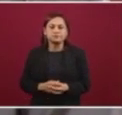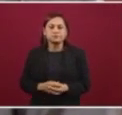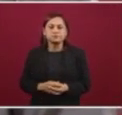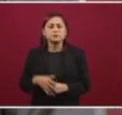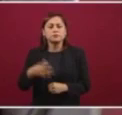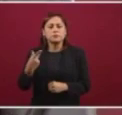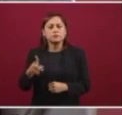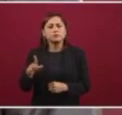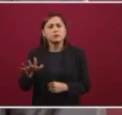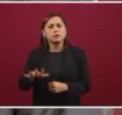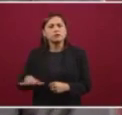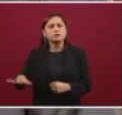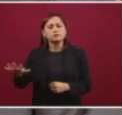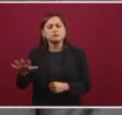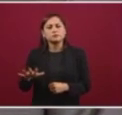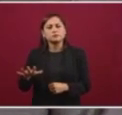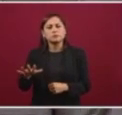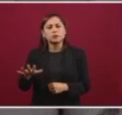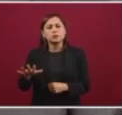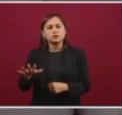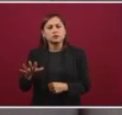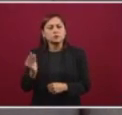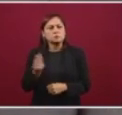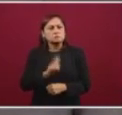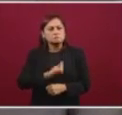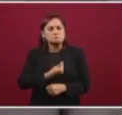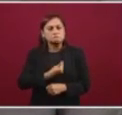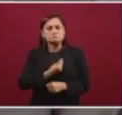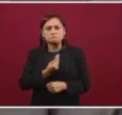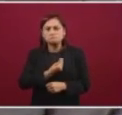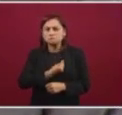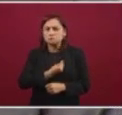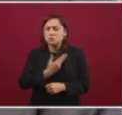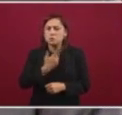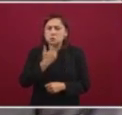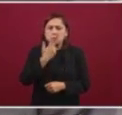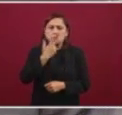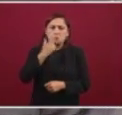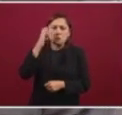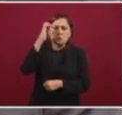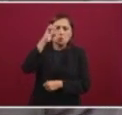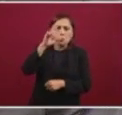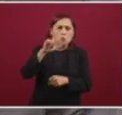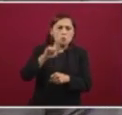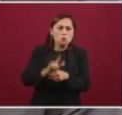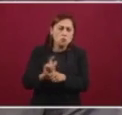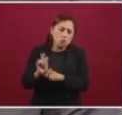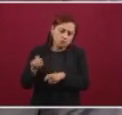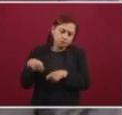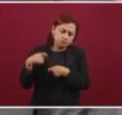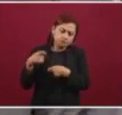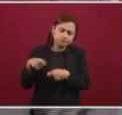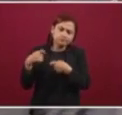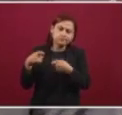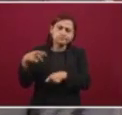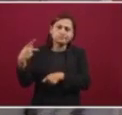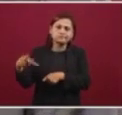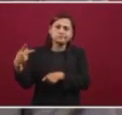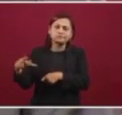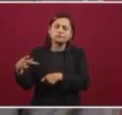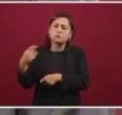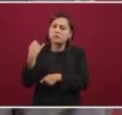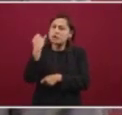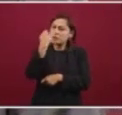conservado sus culturas, sus tradiciones, sus costumbres, sus